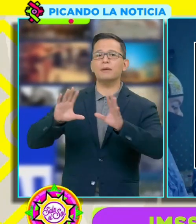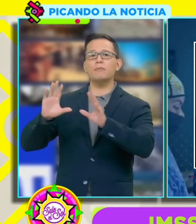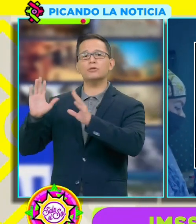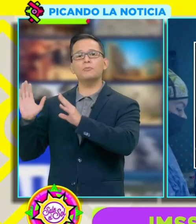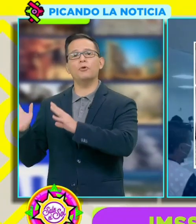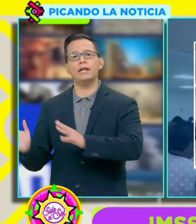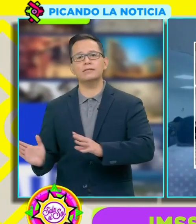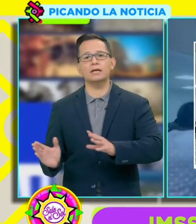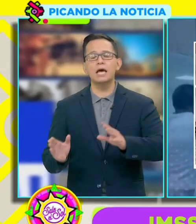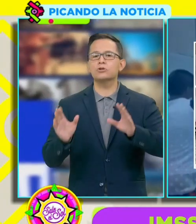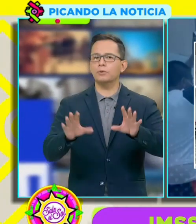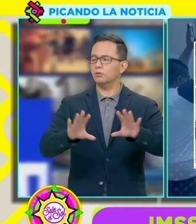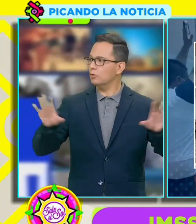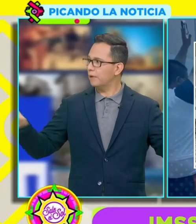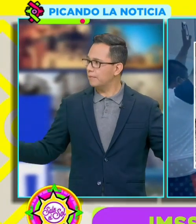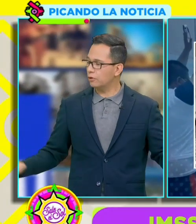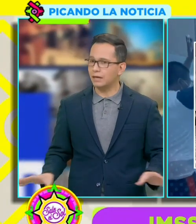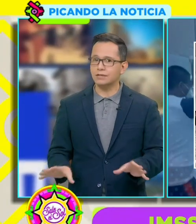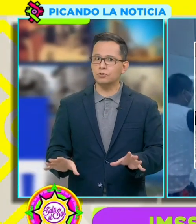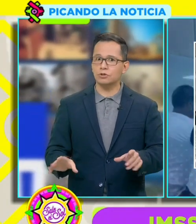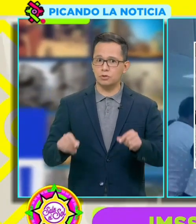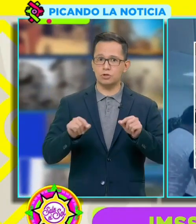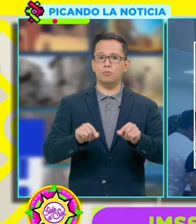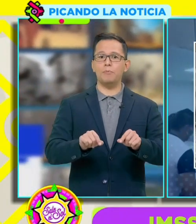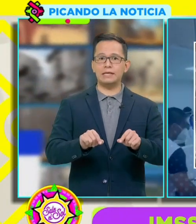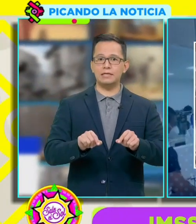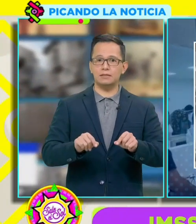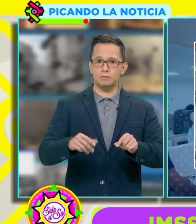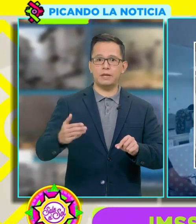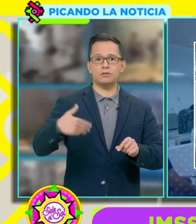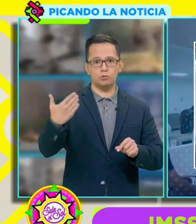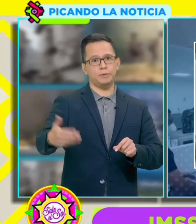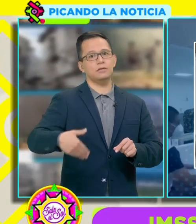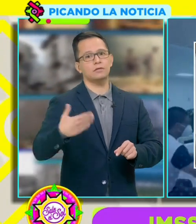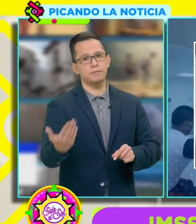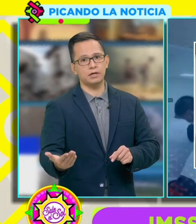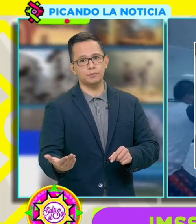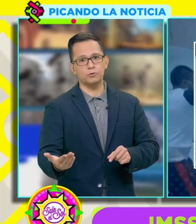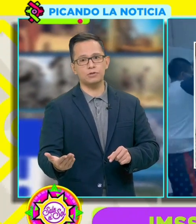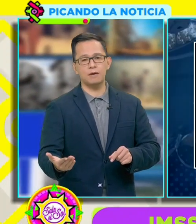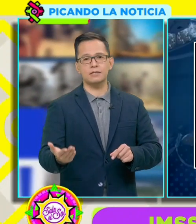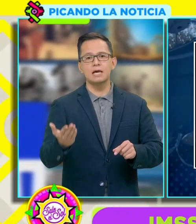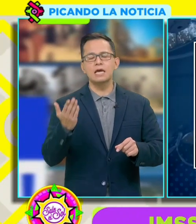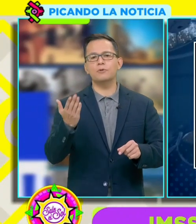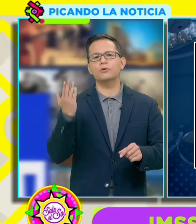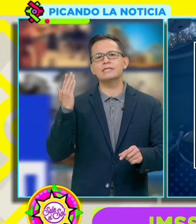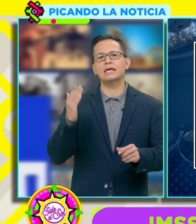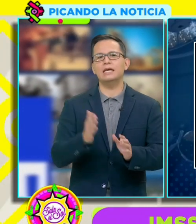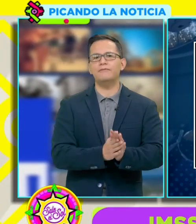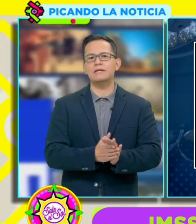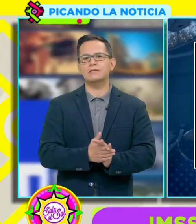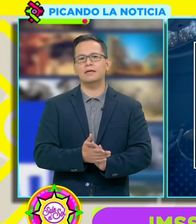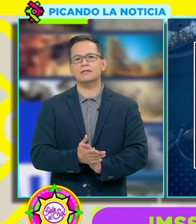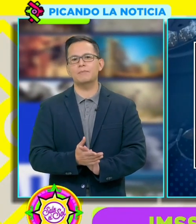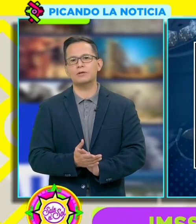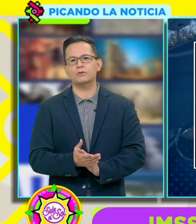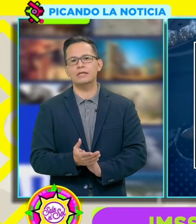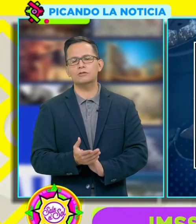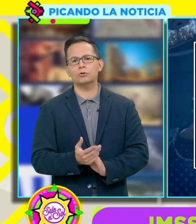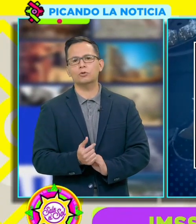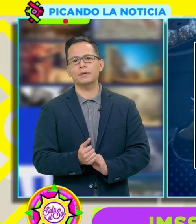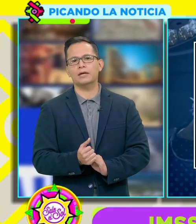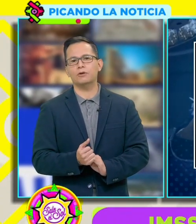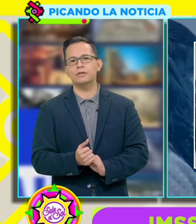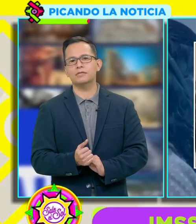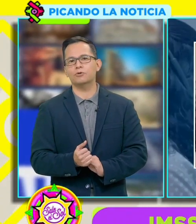pensamos qué vamos a poder hacer, sobre todo para mejorar las condiciones como pacientes, para ser unos pacientes también responsables. Y bueno, desde aquí, felicidades al personal